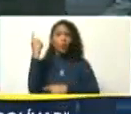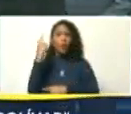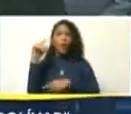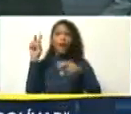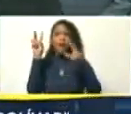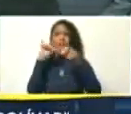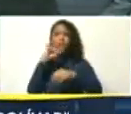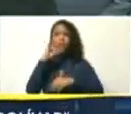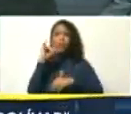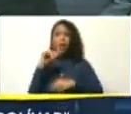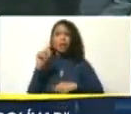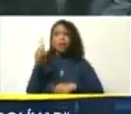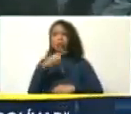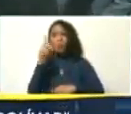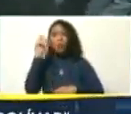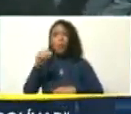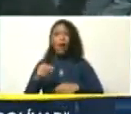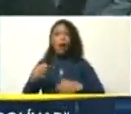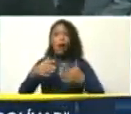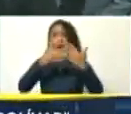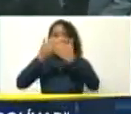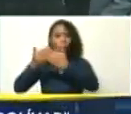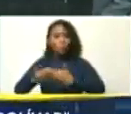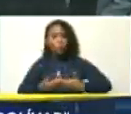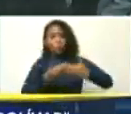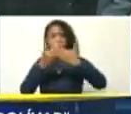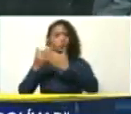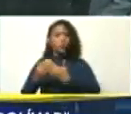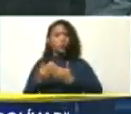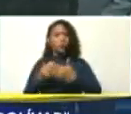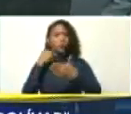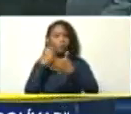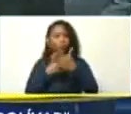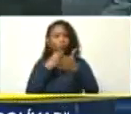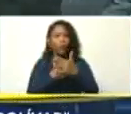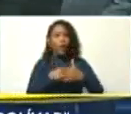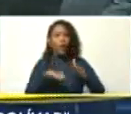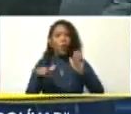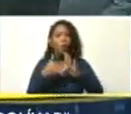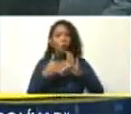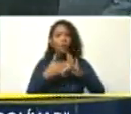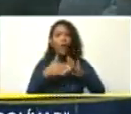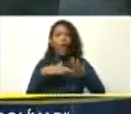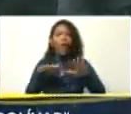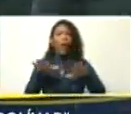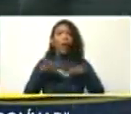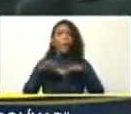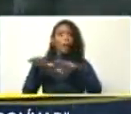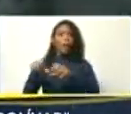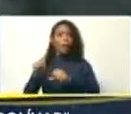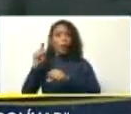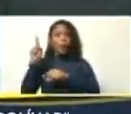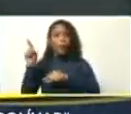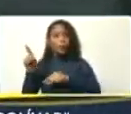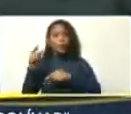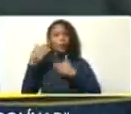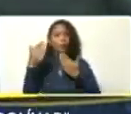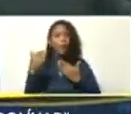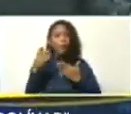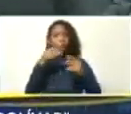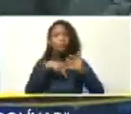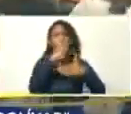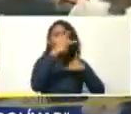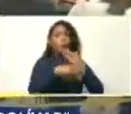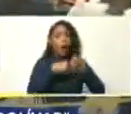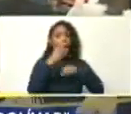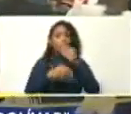también educativa y de combate al imperialismo en todo lo que ha sido el desarrollo de esta programación que durante años ha